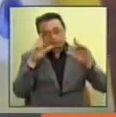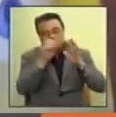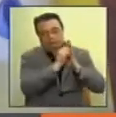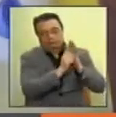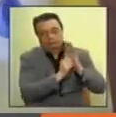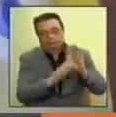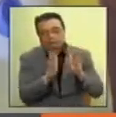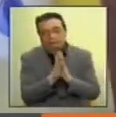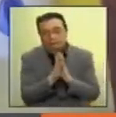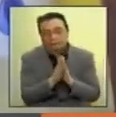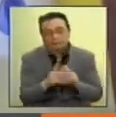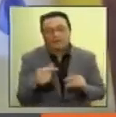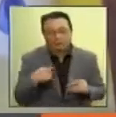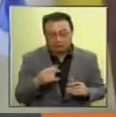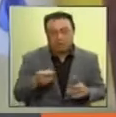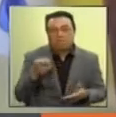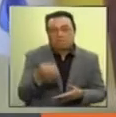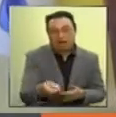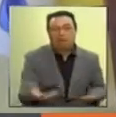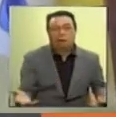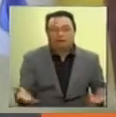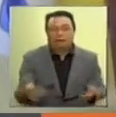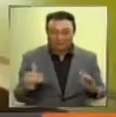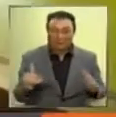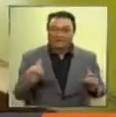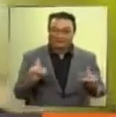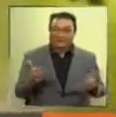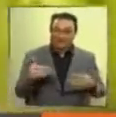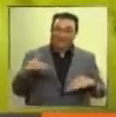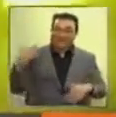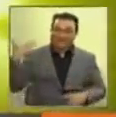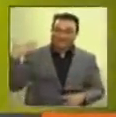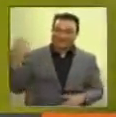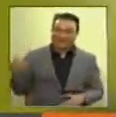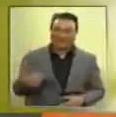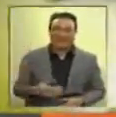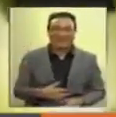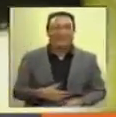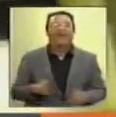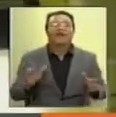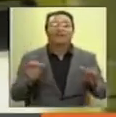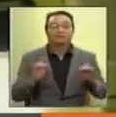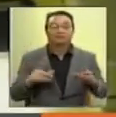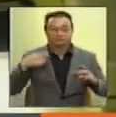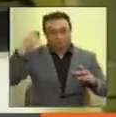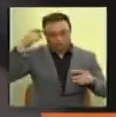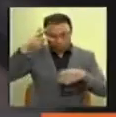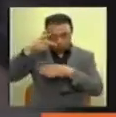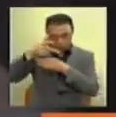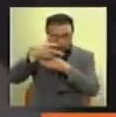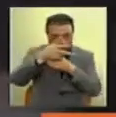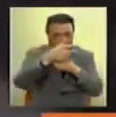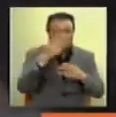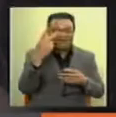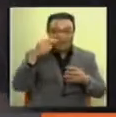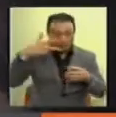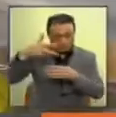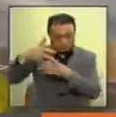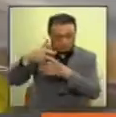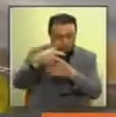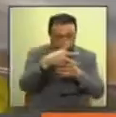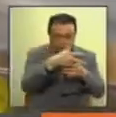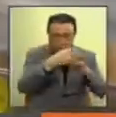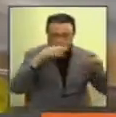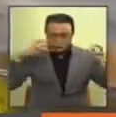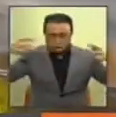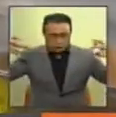de la lista para, y bueno, y nos pagan y todo. No ha pasado. Nadie escapa al circuito cerrado de 20 cámaras que todo